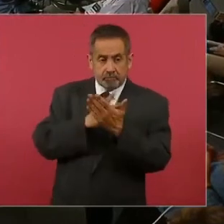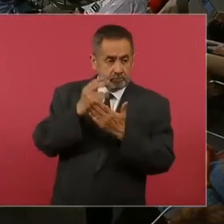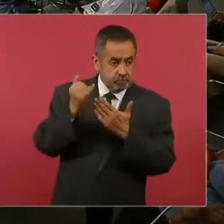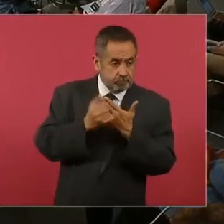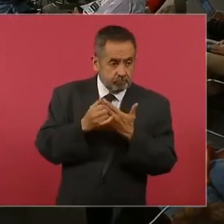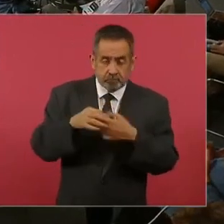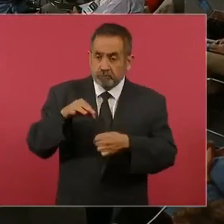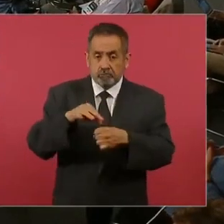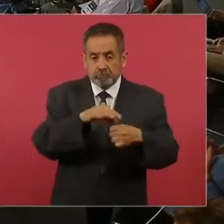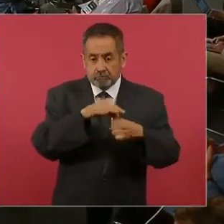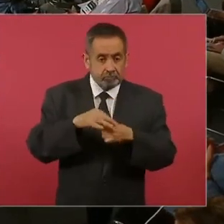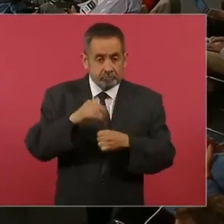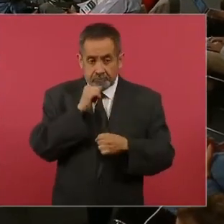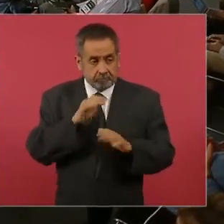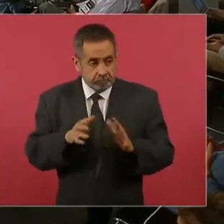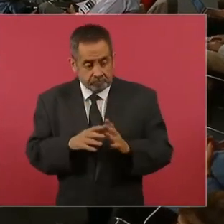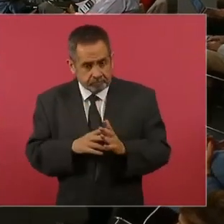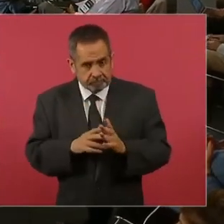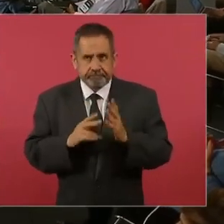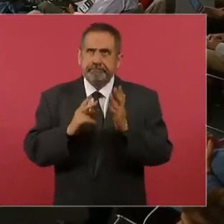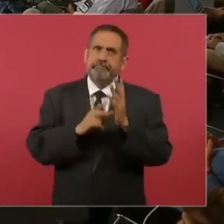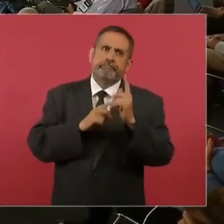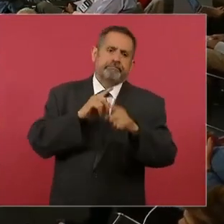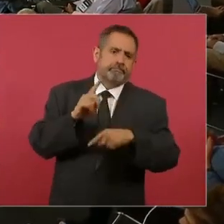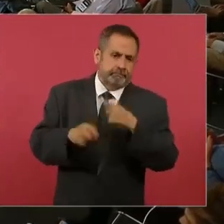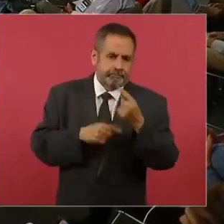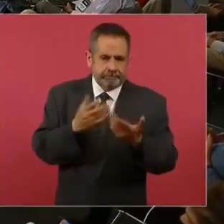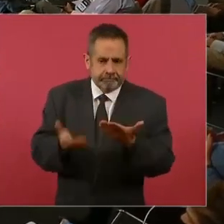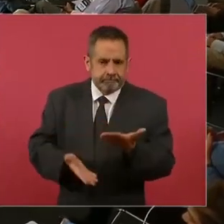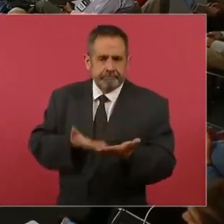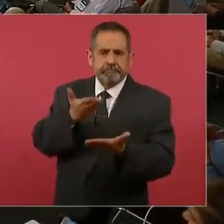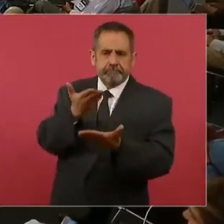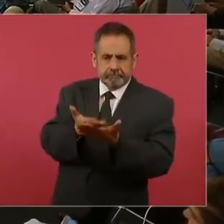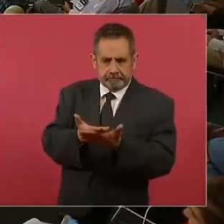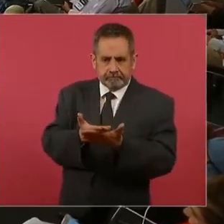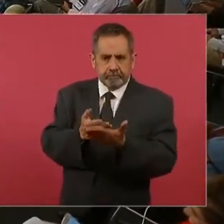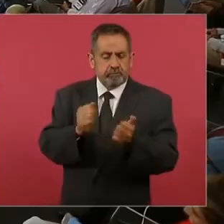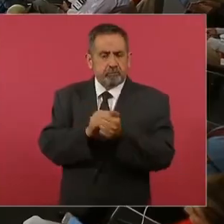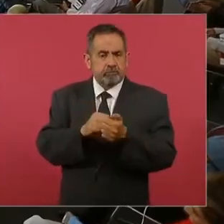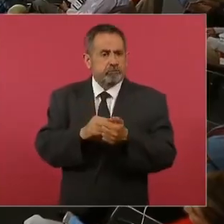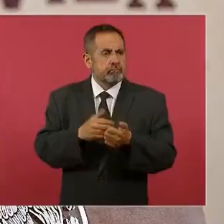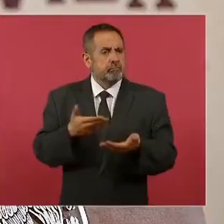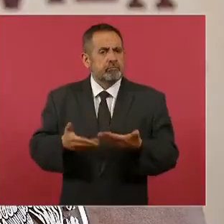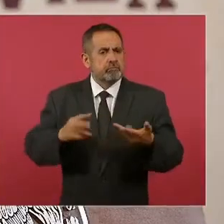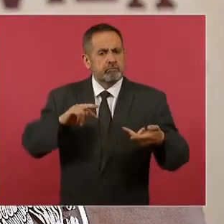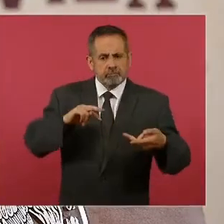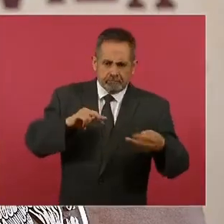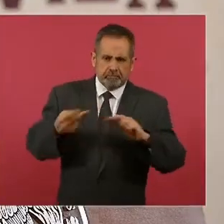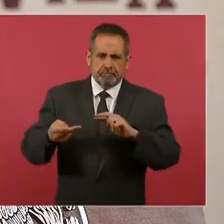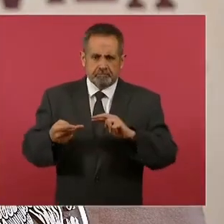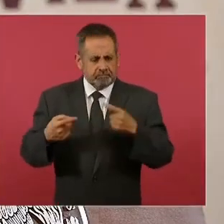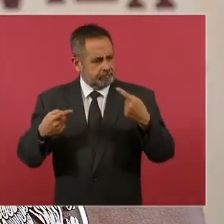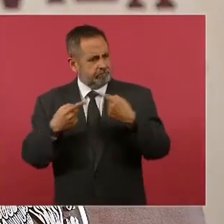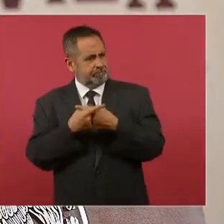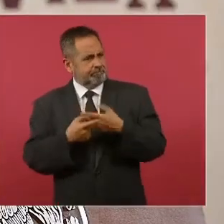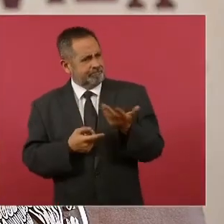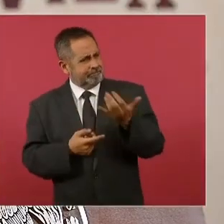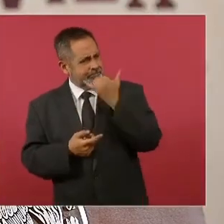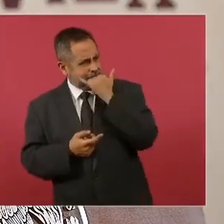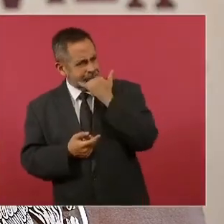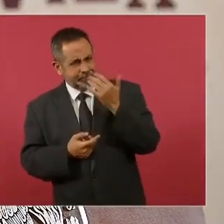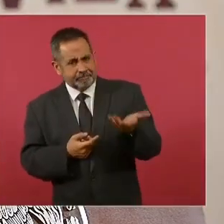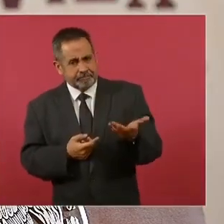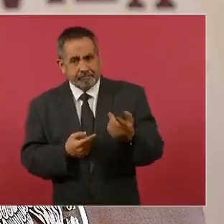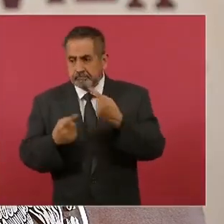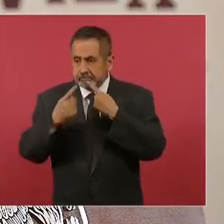no ser votados, se volvió a subir un proyecto, pero ahora en sentido totalmente distinto, sin que haya